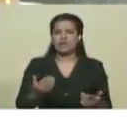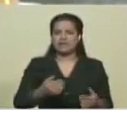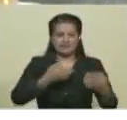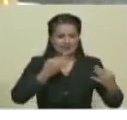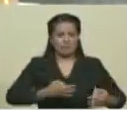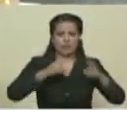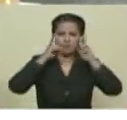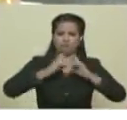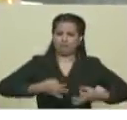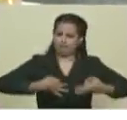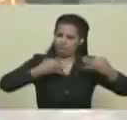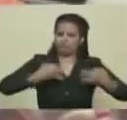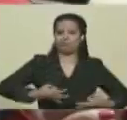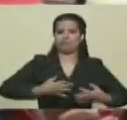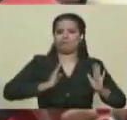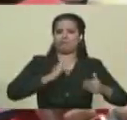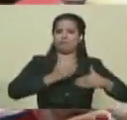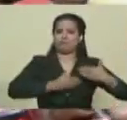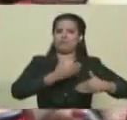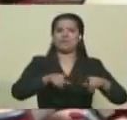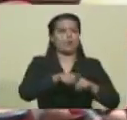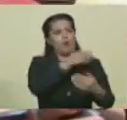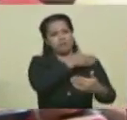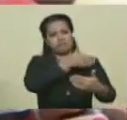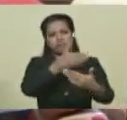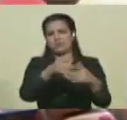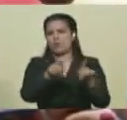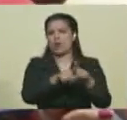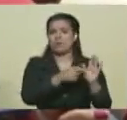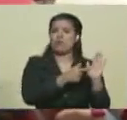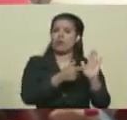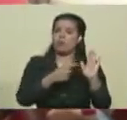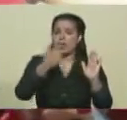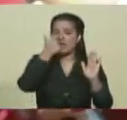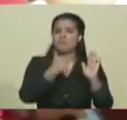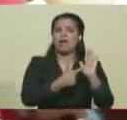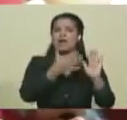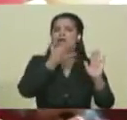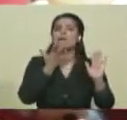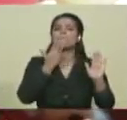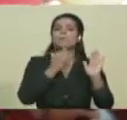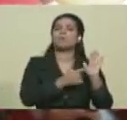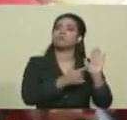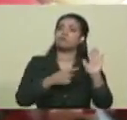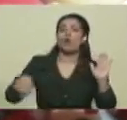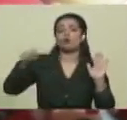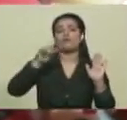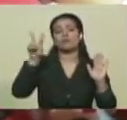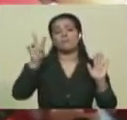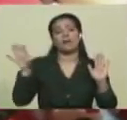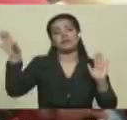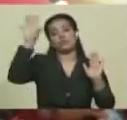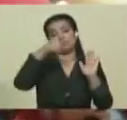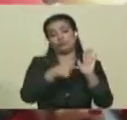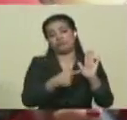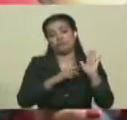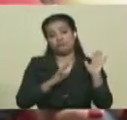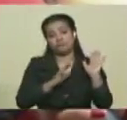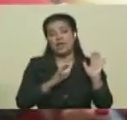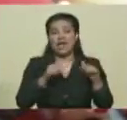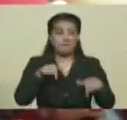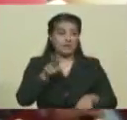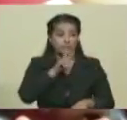procesos electorales en Venezuela, ejemplo para el resto de los países. Lo que ocurre en Venezuela no ocurre en ningún otro país del mundo. Venimos de una Asamblea